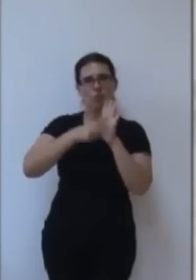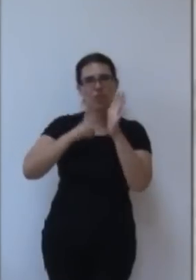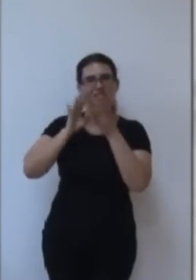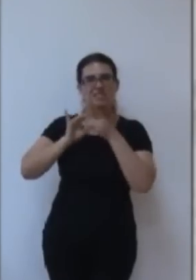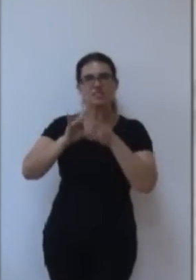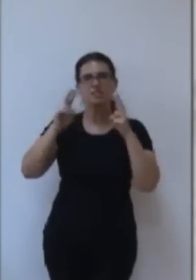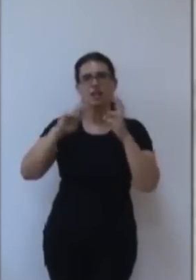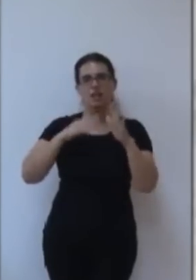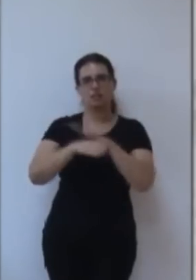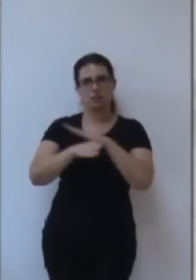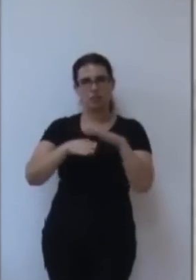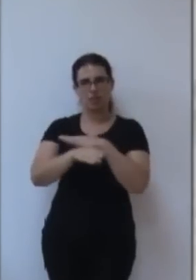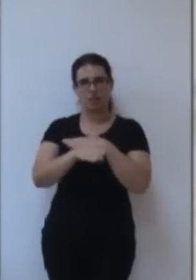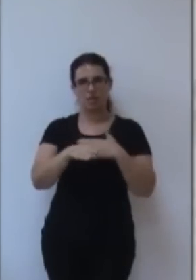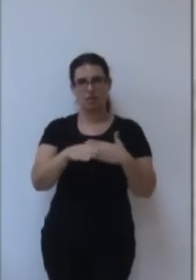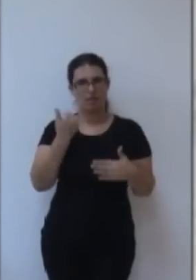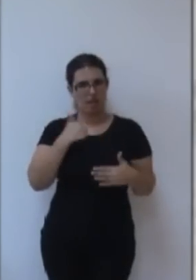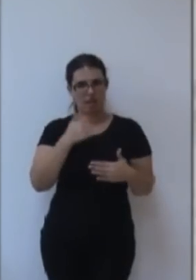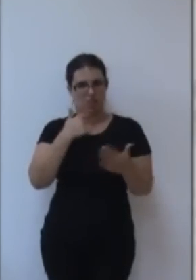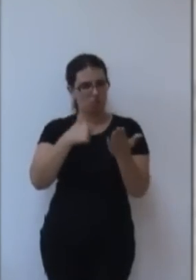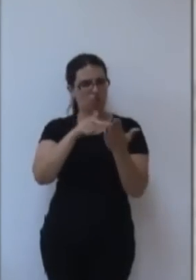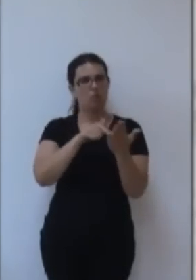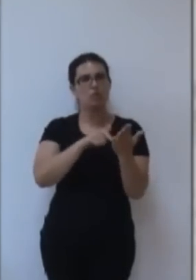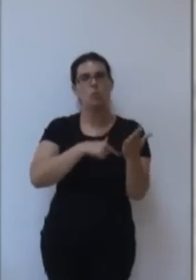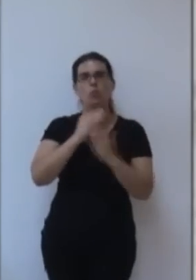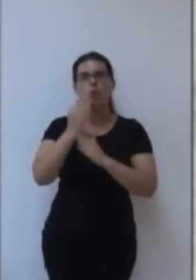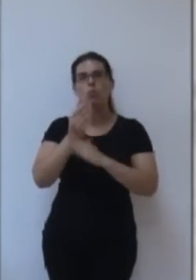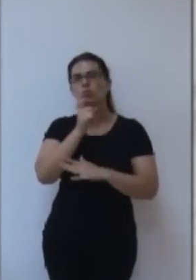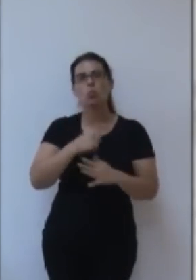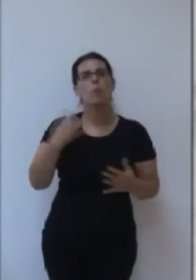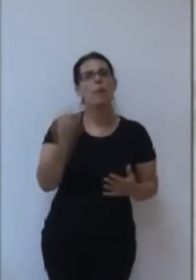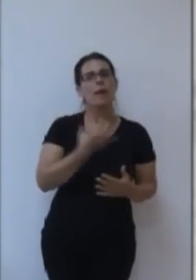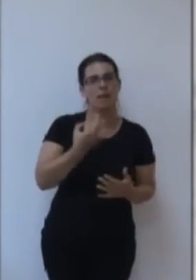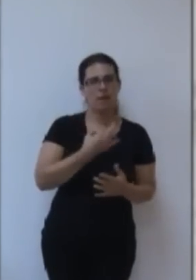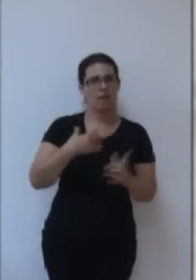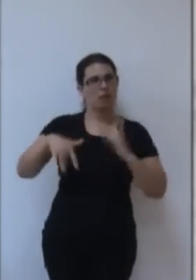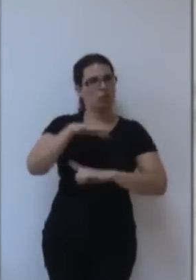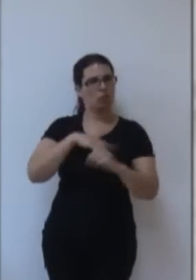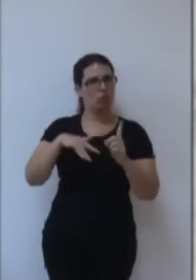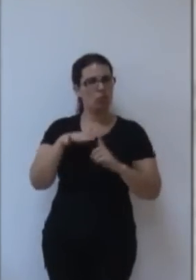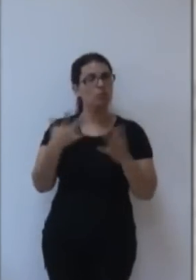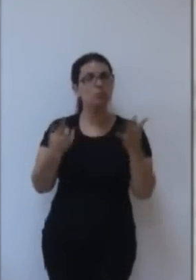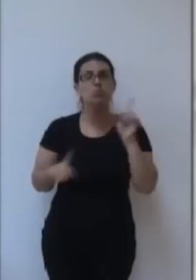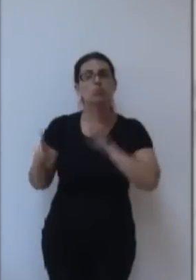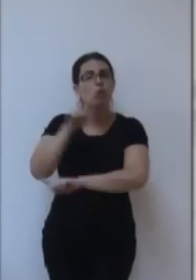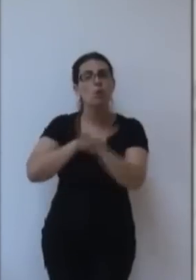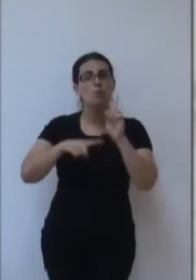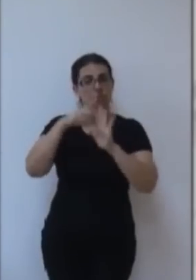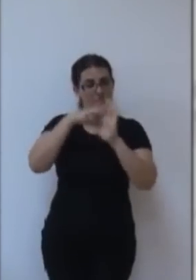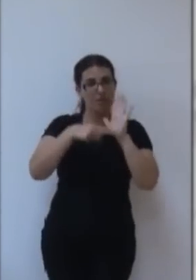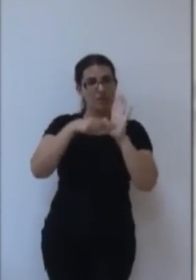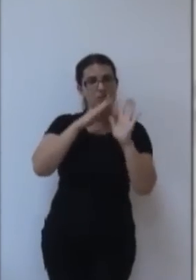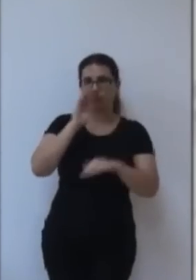con la accesibilidad que ya te dice cómo deben ser los productos y los entornos, y el problema es que esa normativa no se